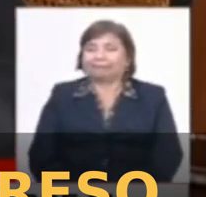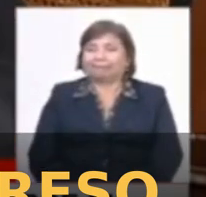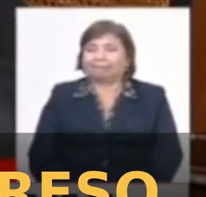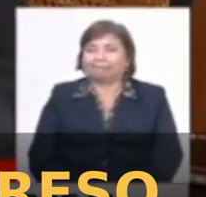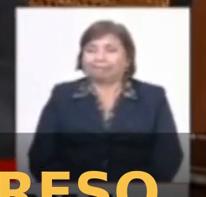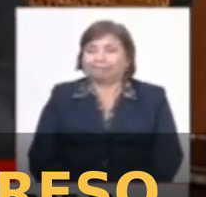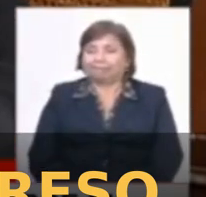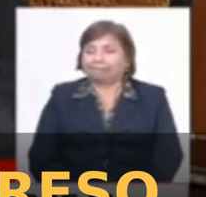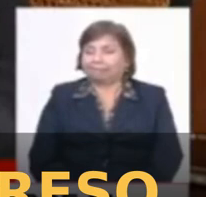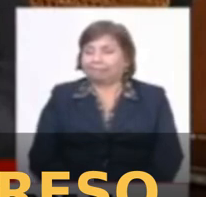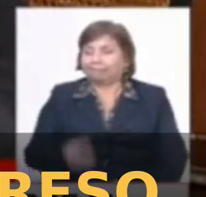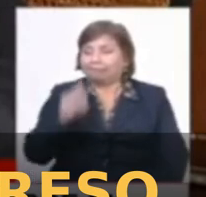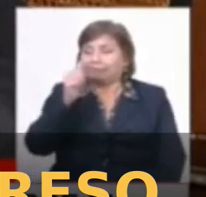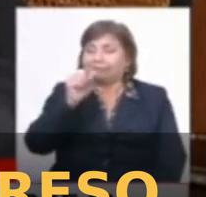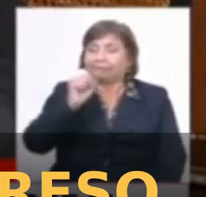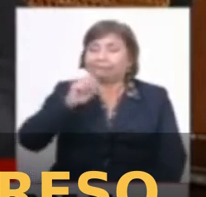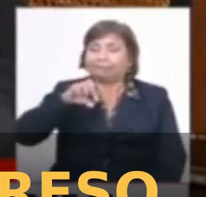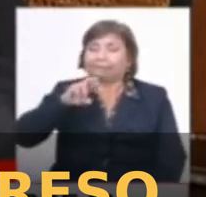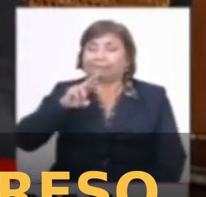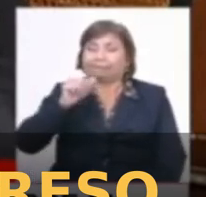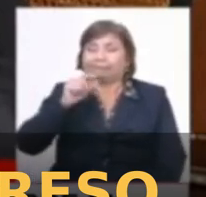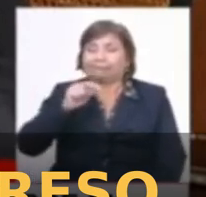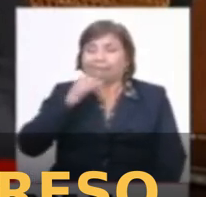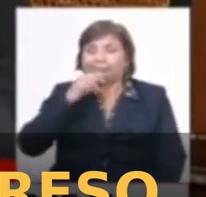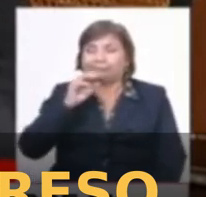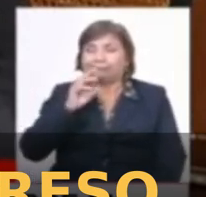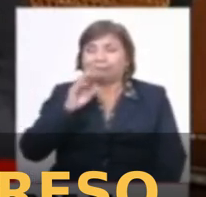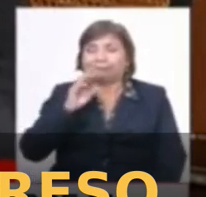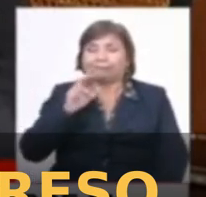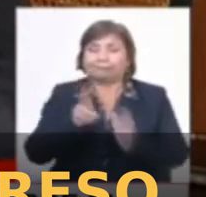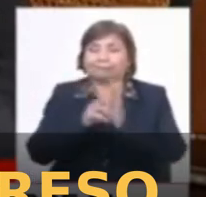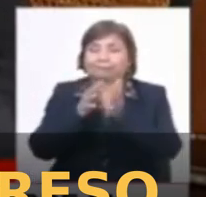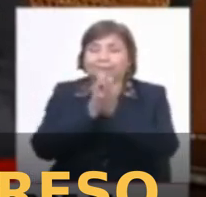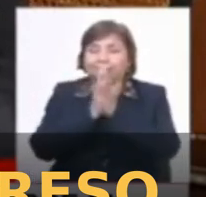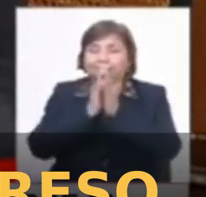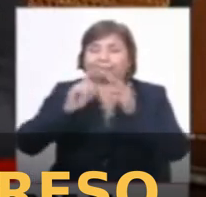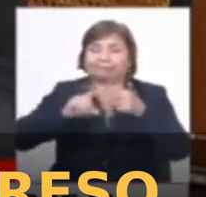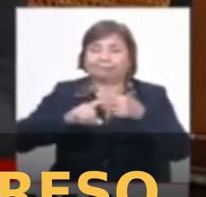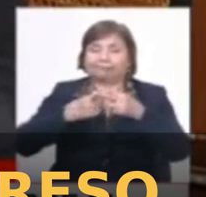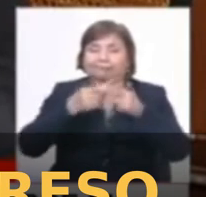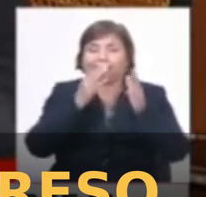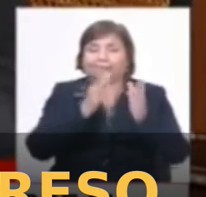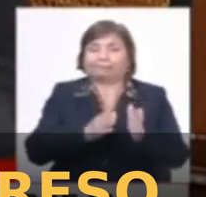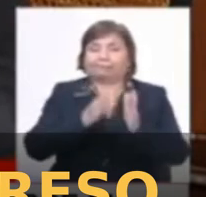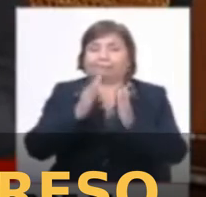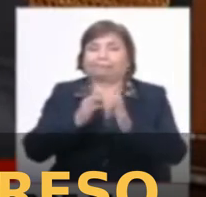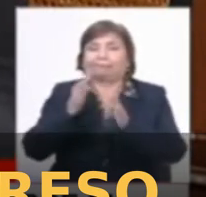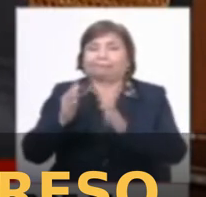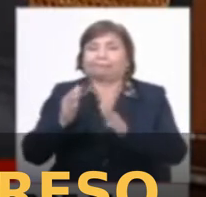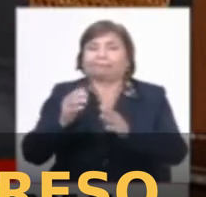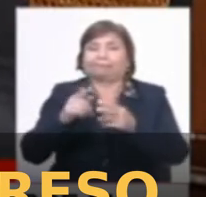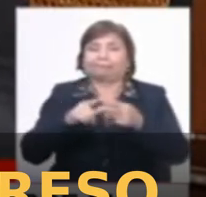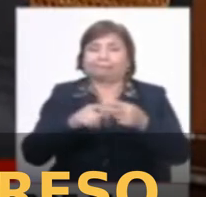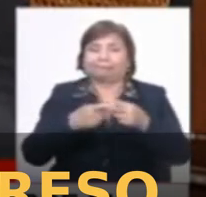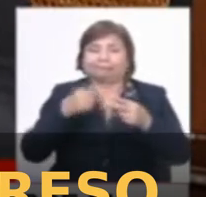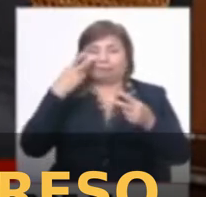El aspirante a colaborador eficaz es quien solicita el inicio del procedimiento, pero desde un punto